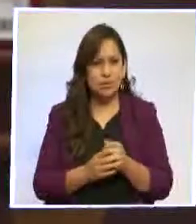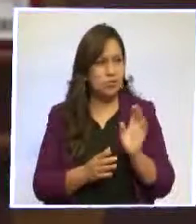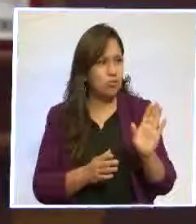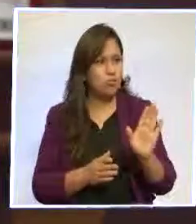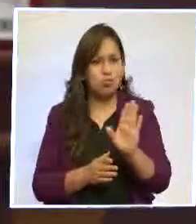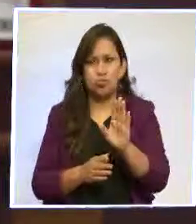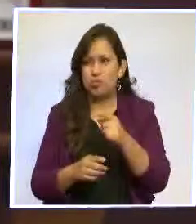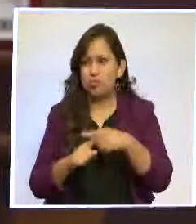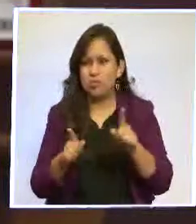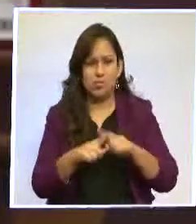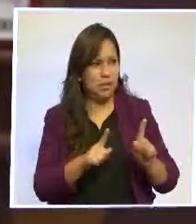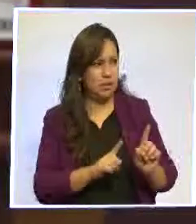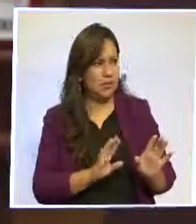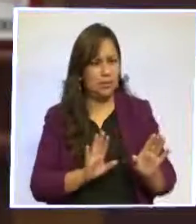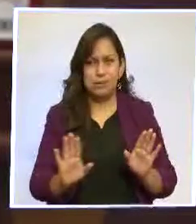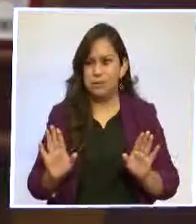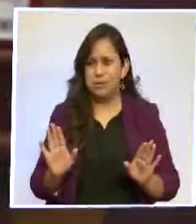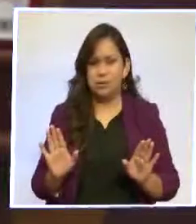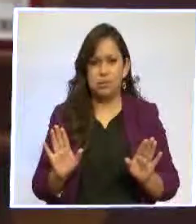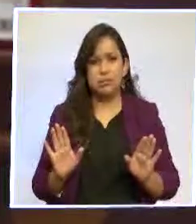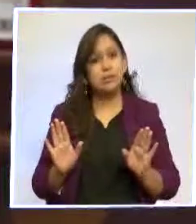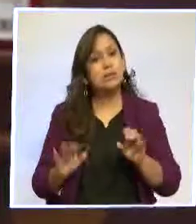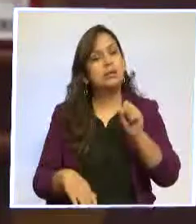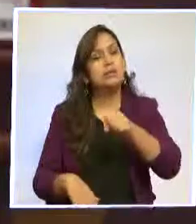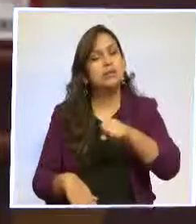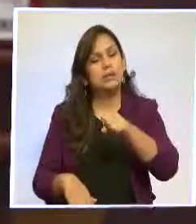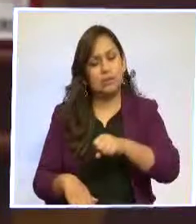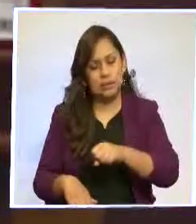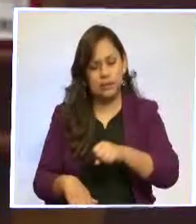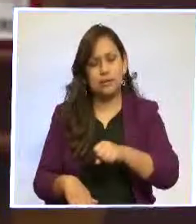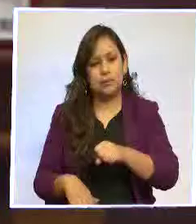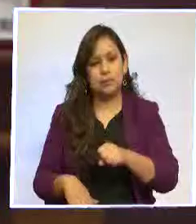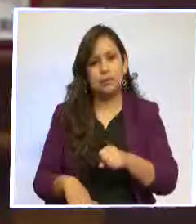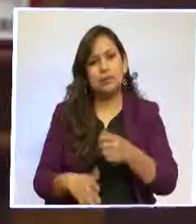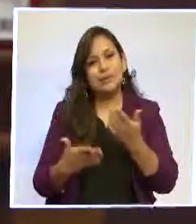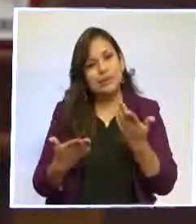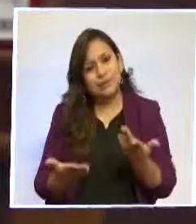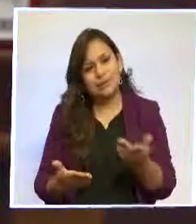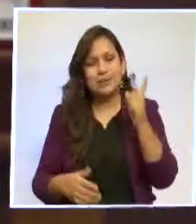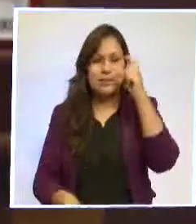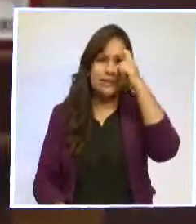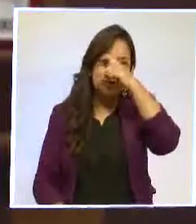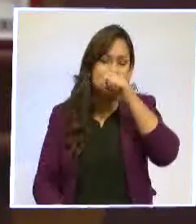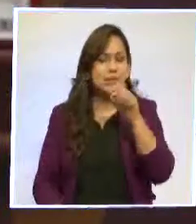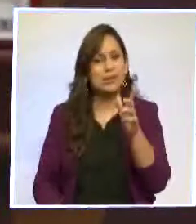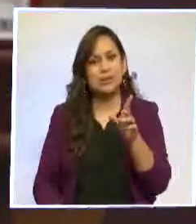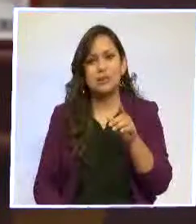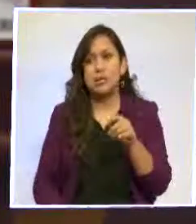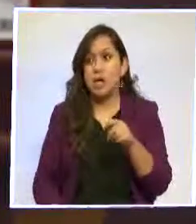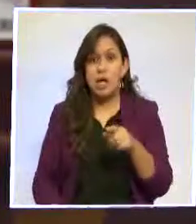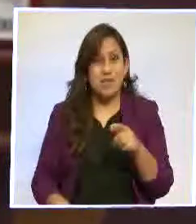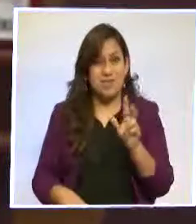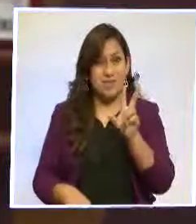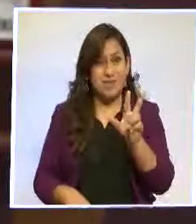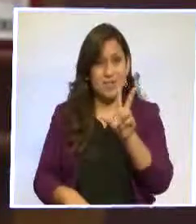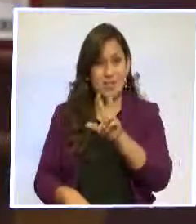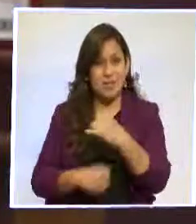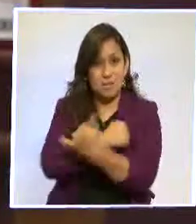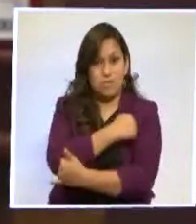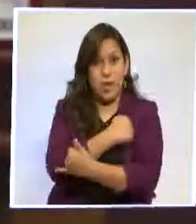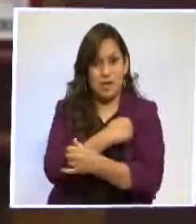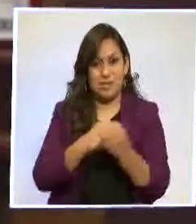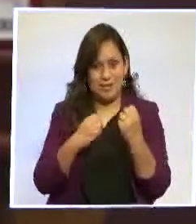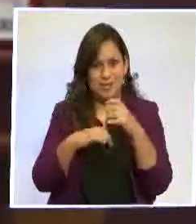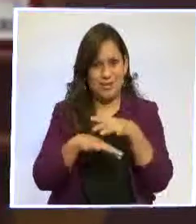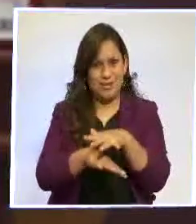haber siempre, digamos, y es muy difícil que los 33 países latinoamericanos y caribeños tengan una ideología en común. Eso no ocurre, no ocurre en el